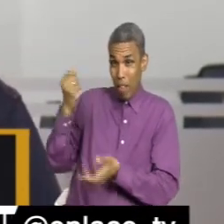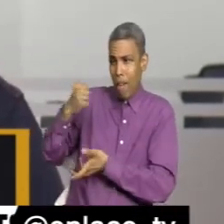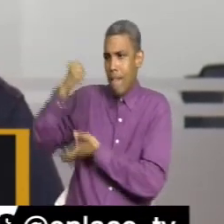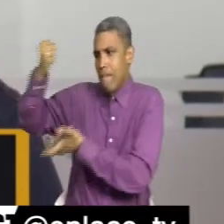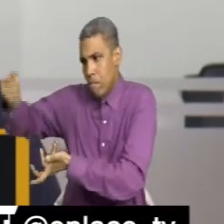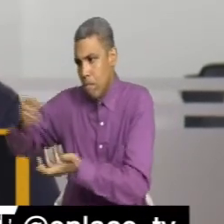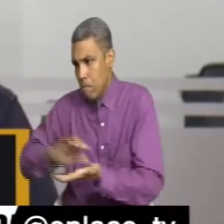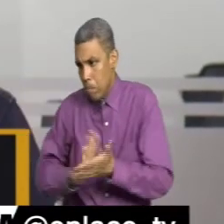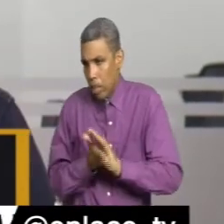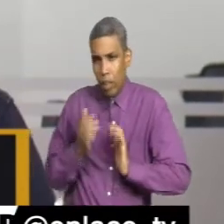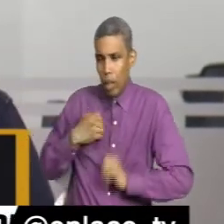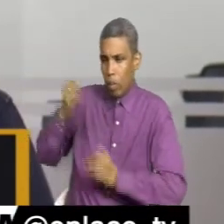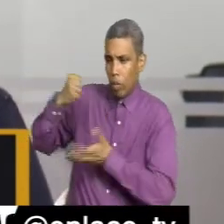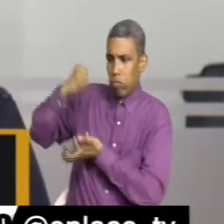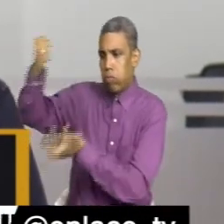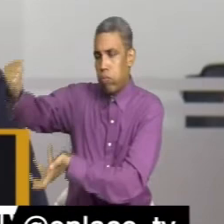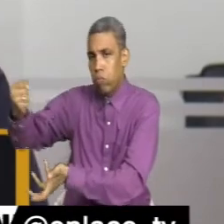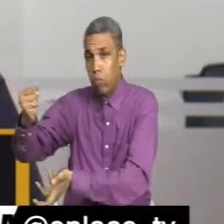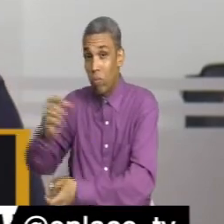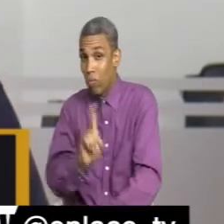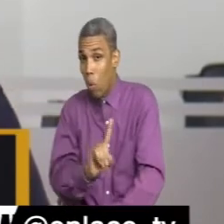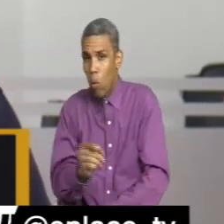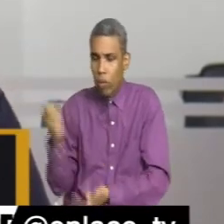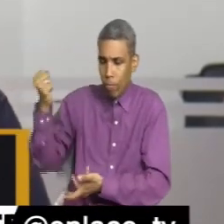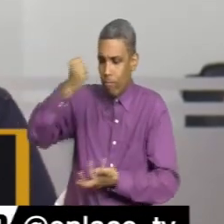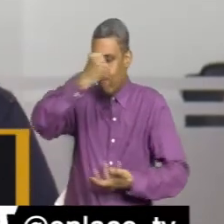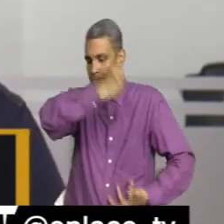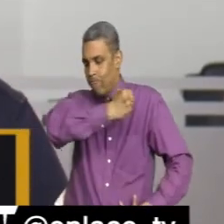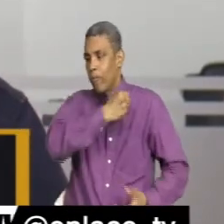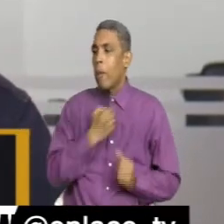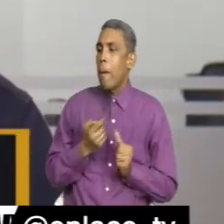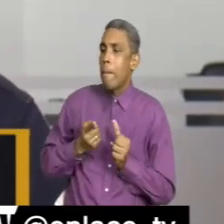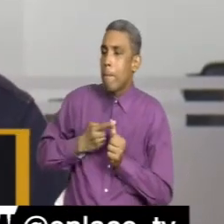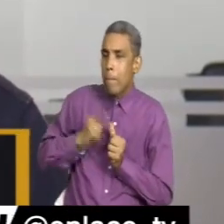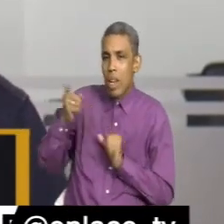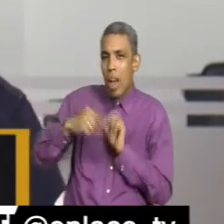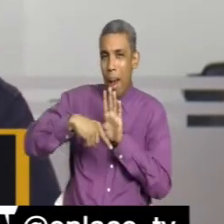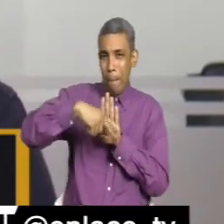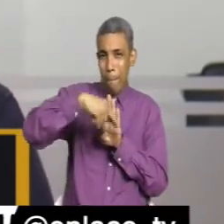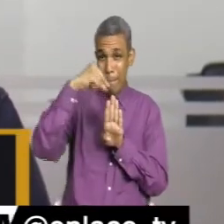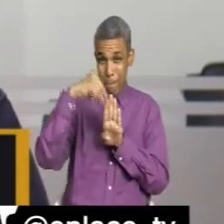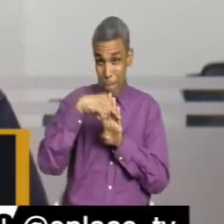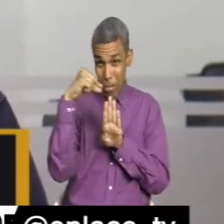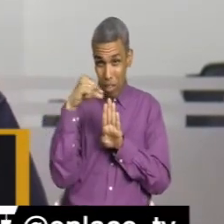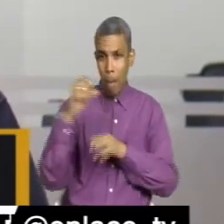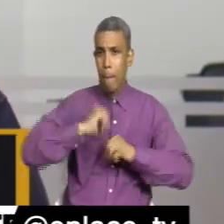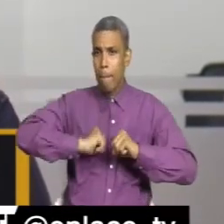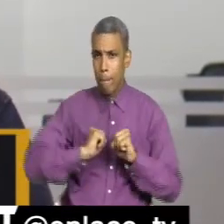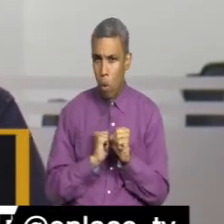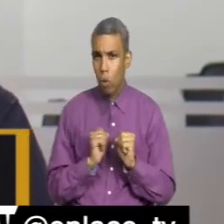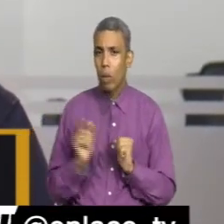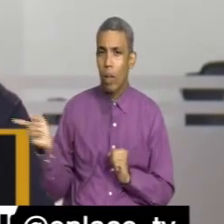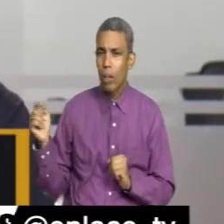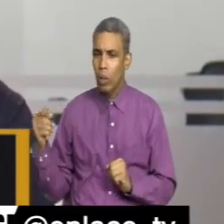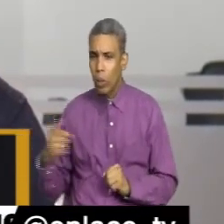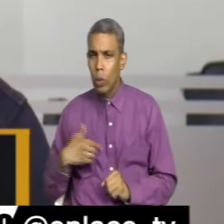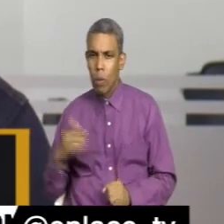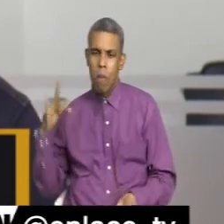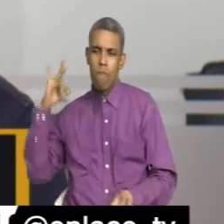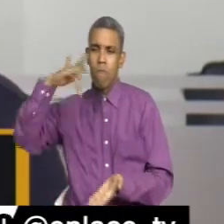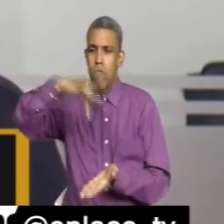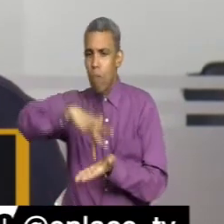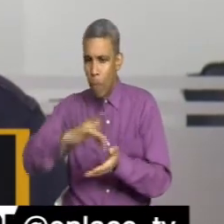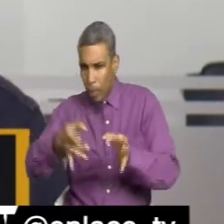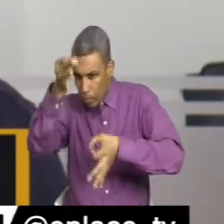superior que se adelanta como arbitramiento con la Cámara de Comercio de Bogotá. Los resultados de este tribunal es lo que